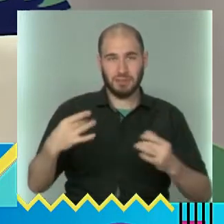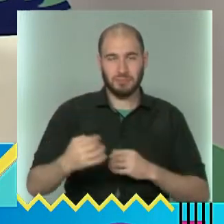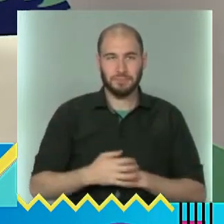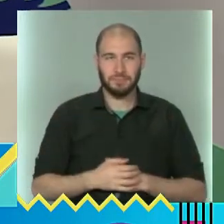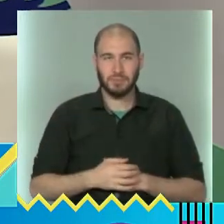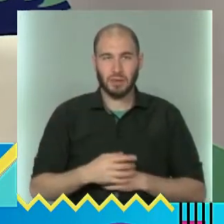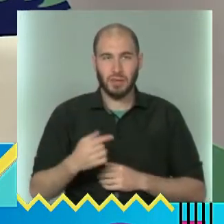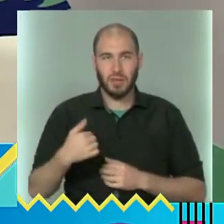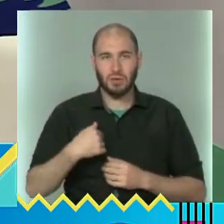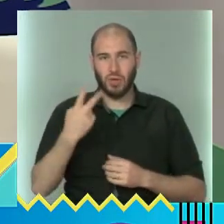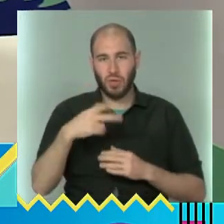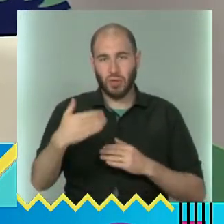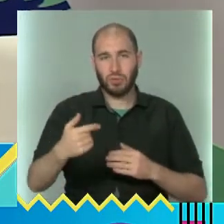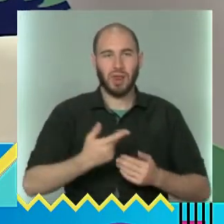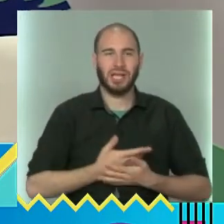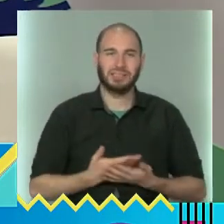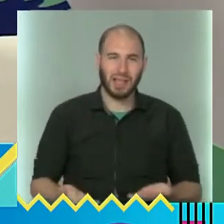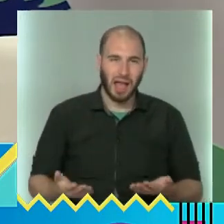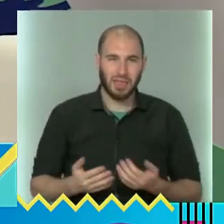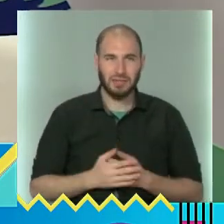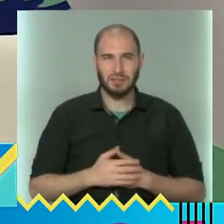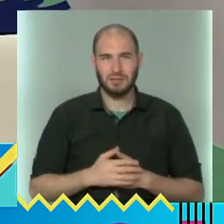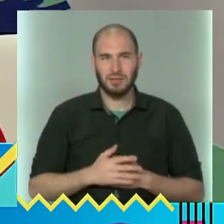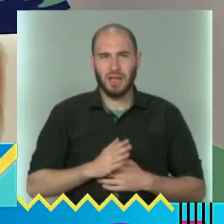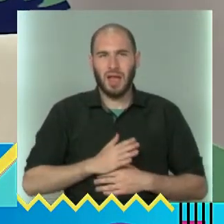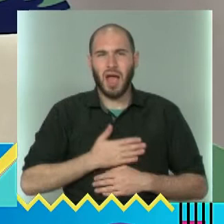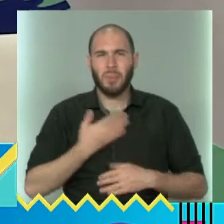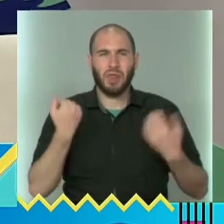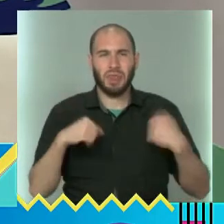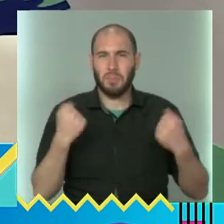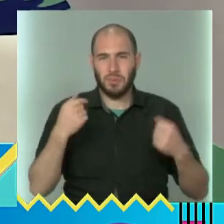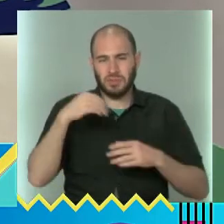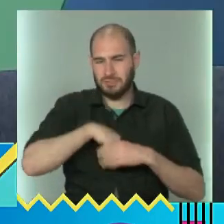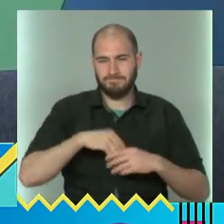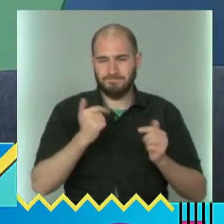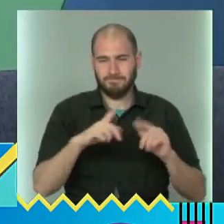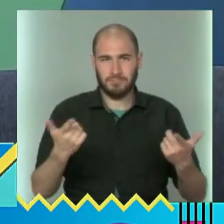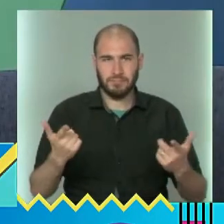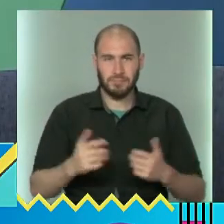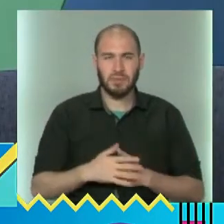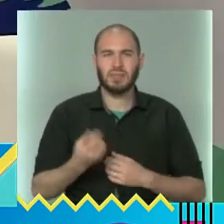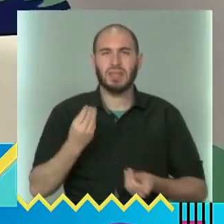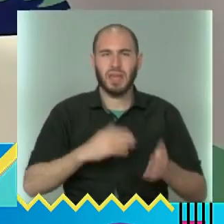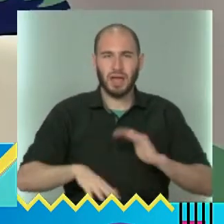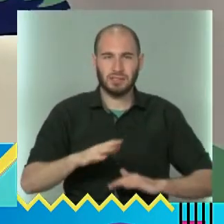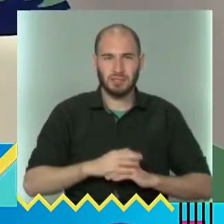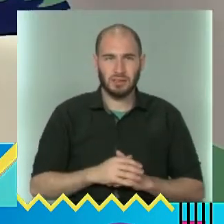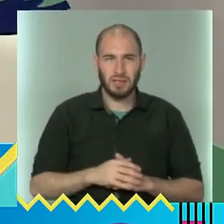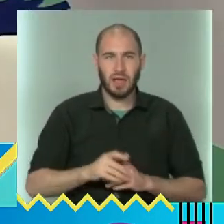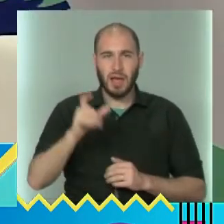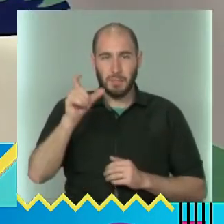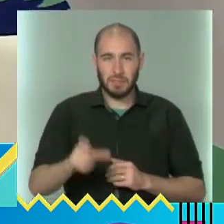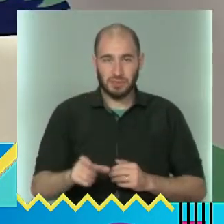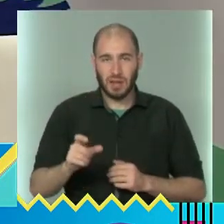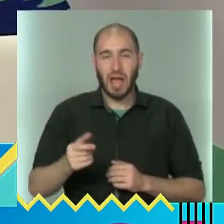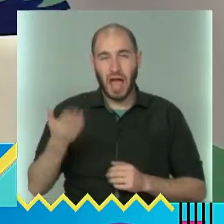Yo corro 2 cuadras y me canso. La pasión del deporte no la tengo incorporada. Entonces, ¿qué hice? Busqué una persona que yo